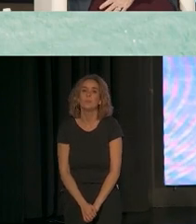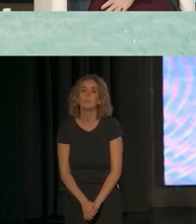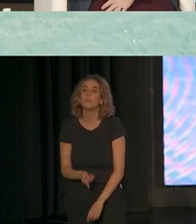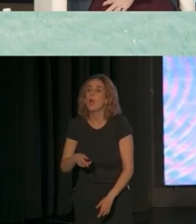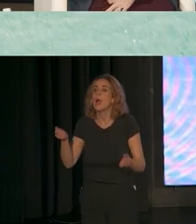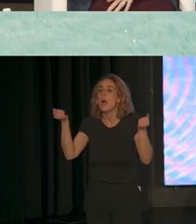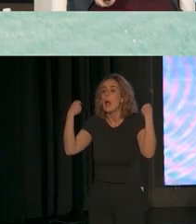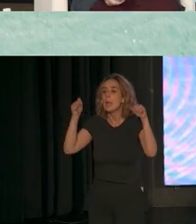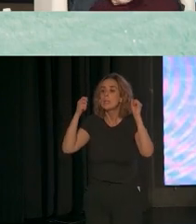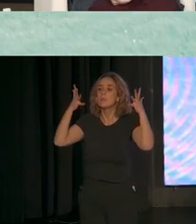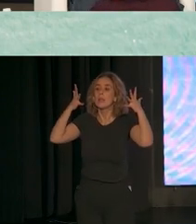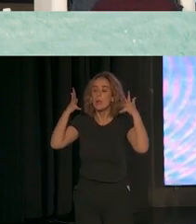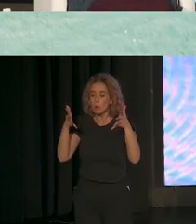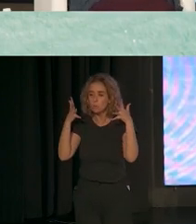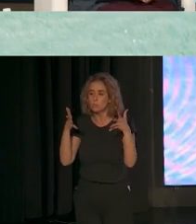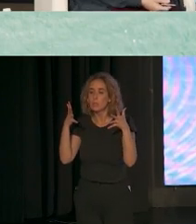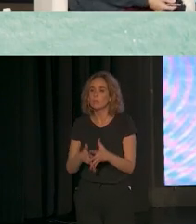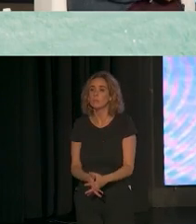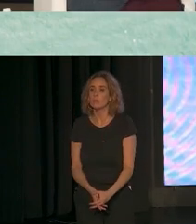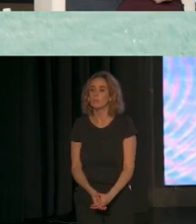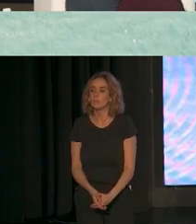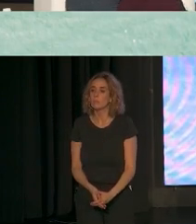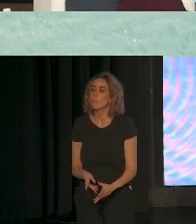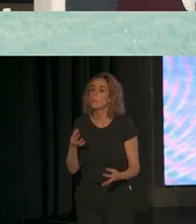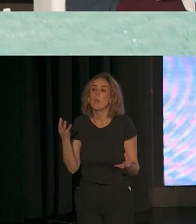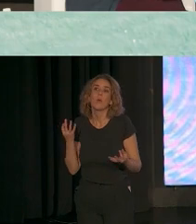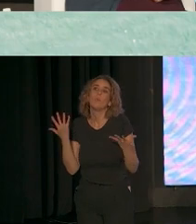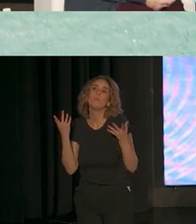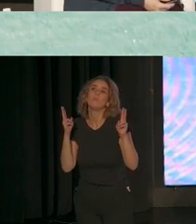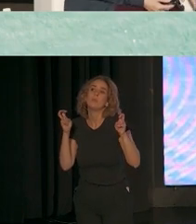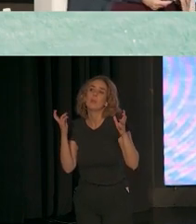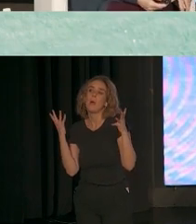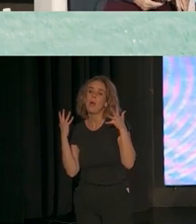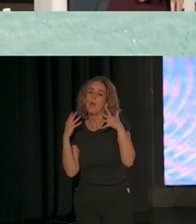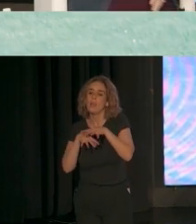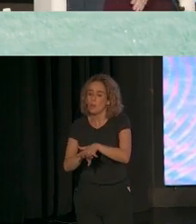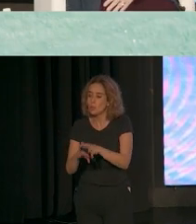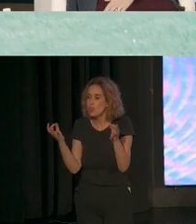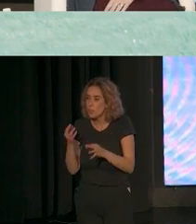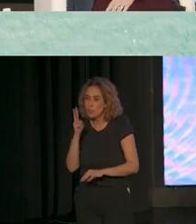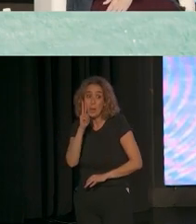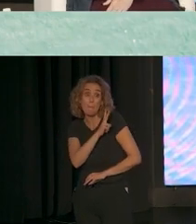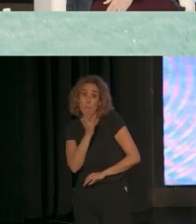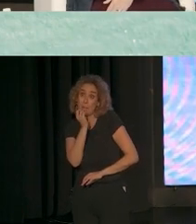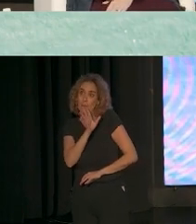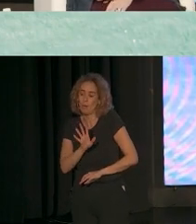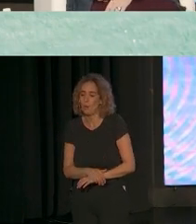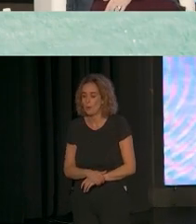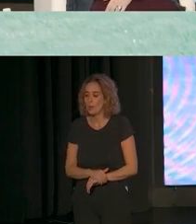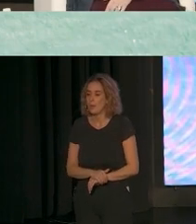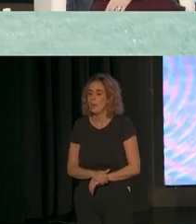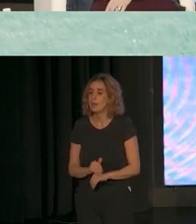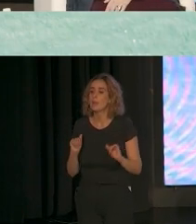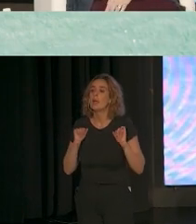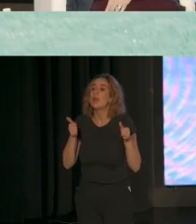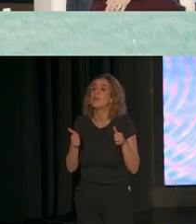Las prácticas recomendadas tienen que ver con la inclusión. Bueno, esto creo que si lo puedo ver mejor. Empieza